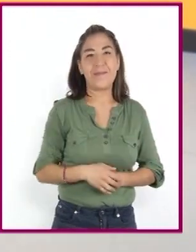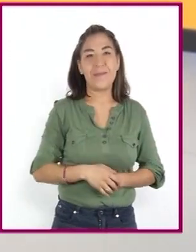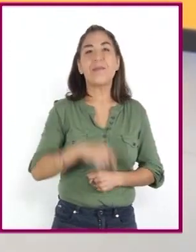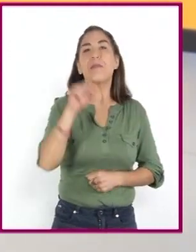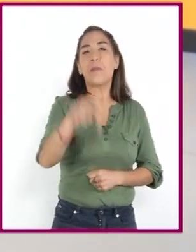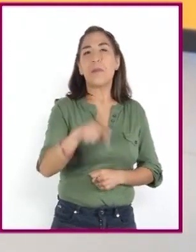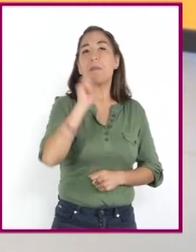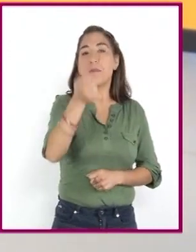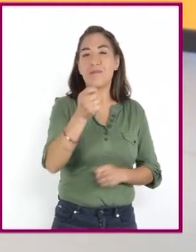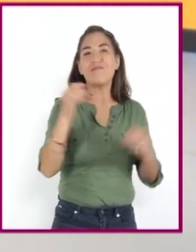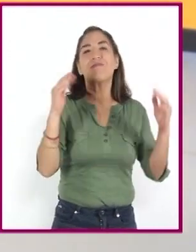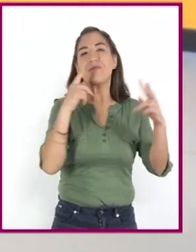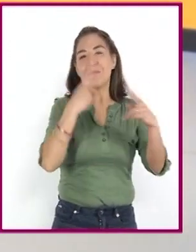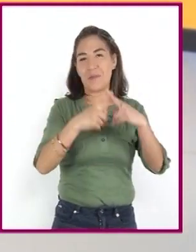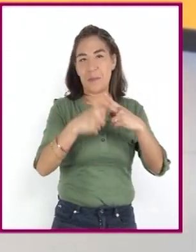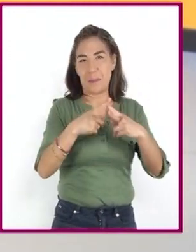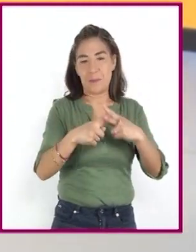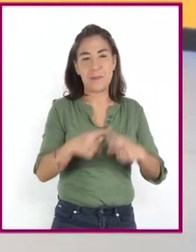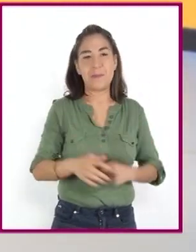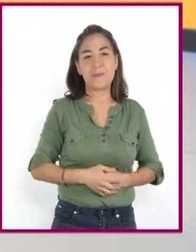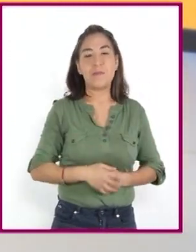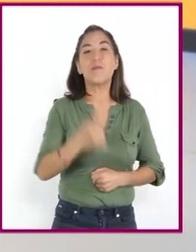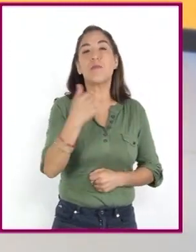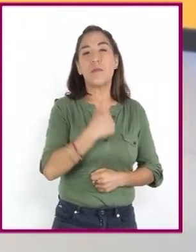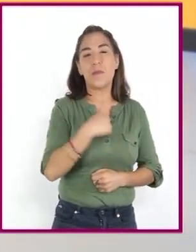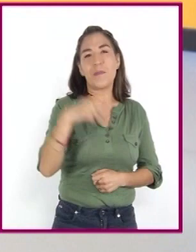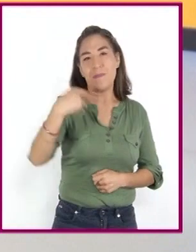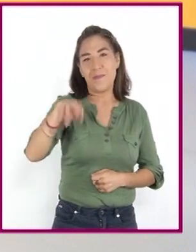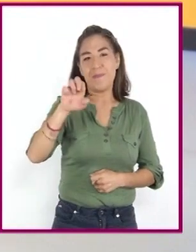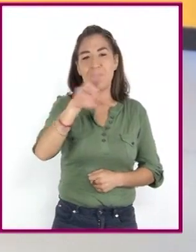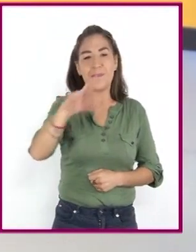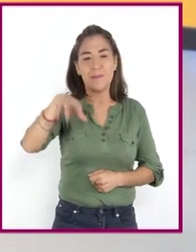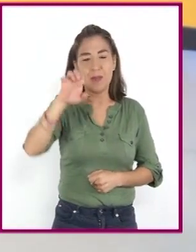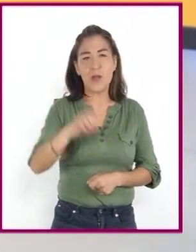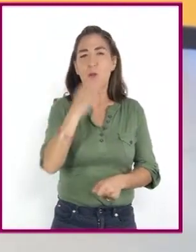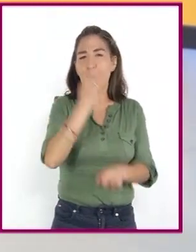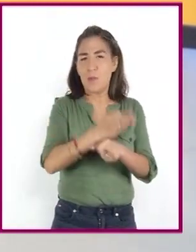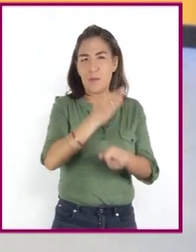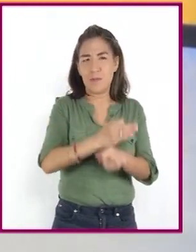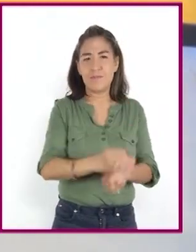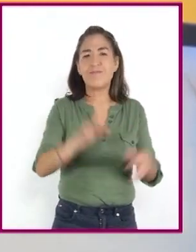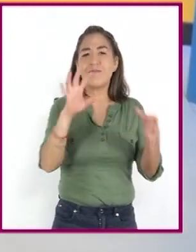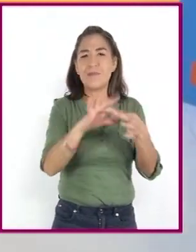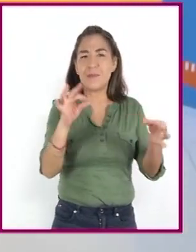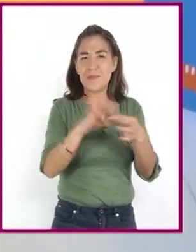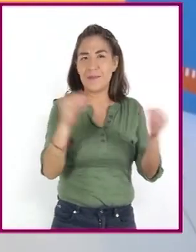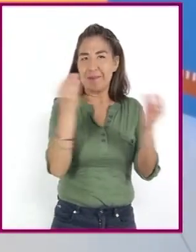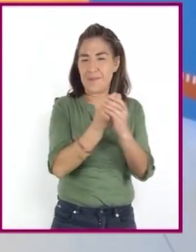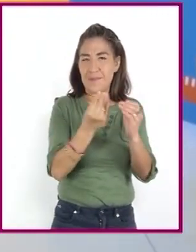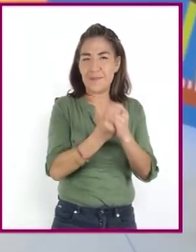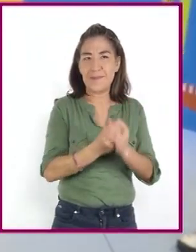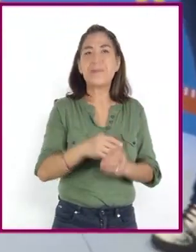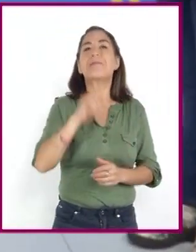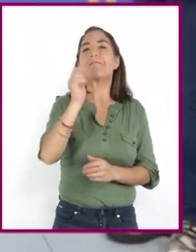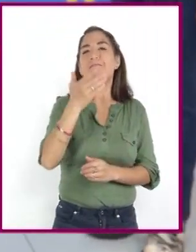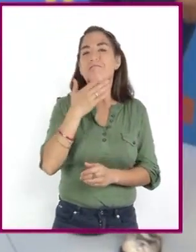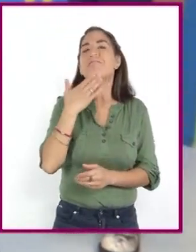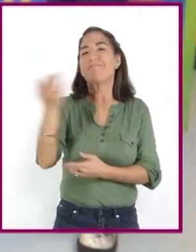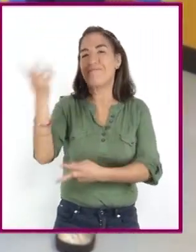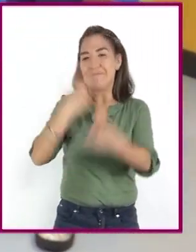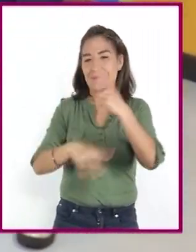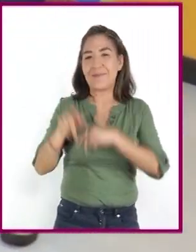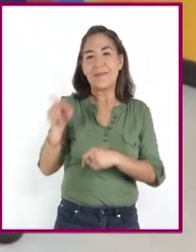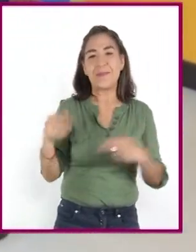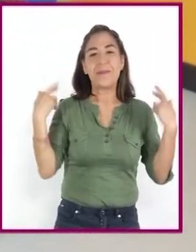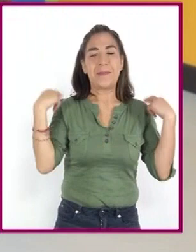la asignatura de Matemáticas. Soy Enrique Rodal y para dirigir esta sesión le doy la bienvenida a la